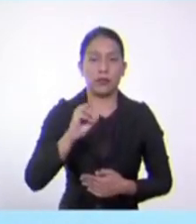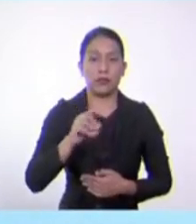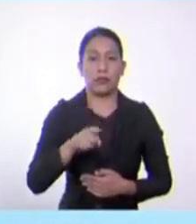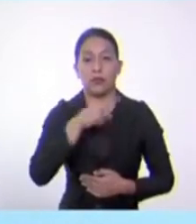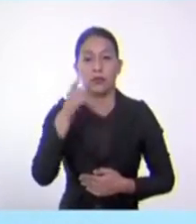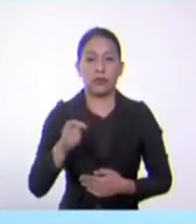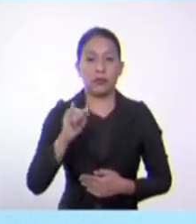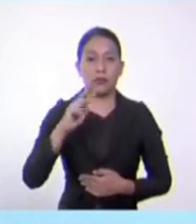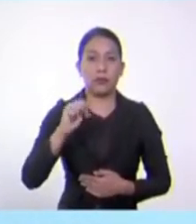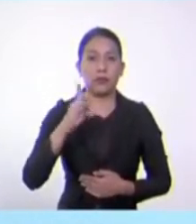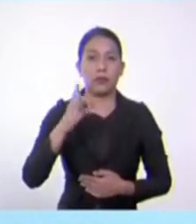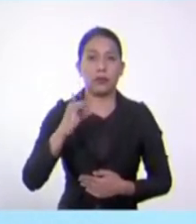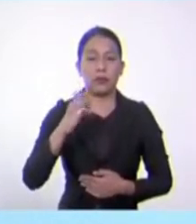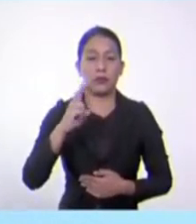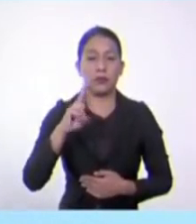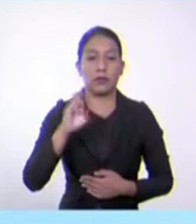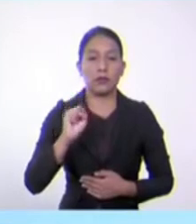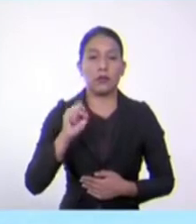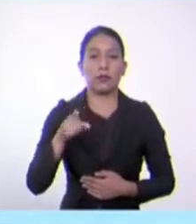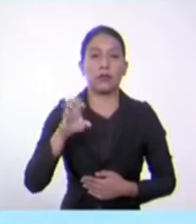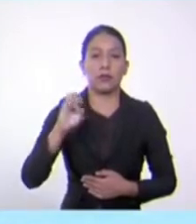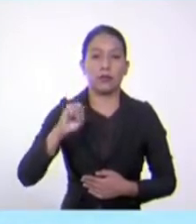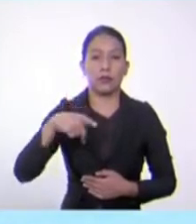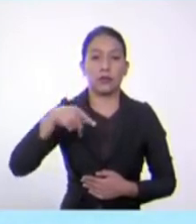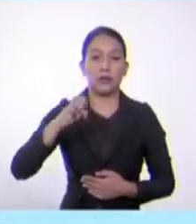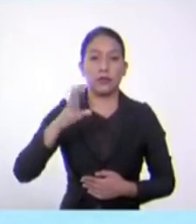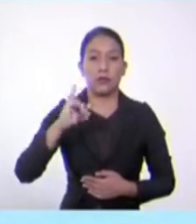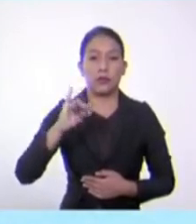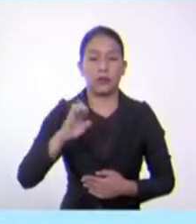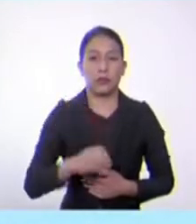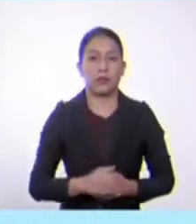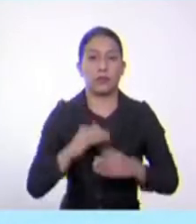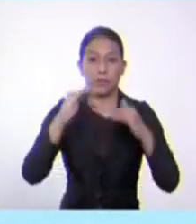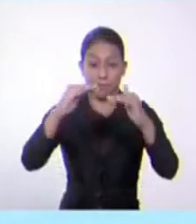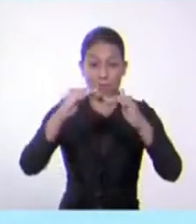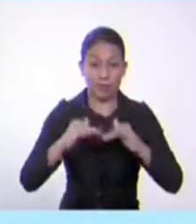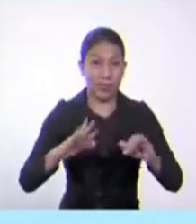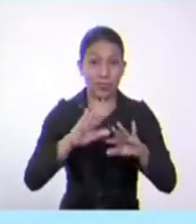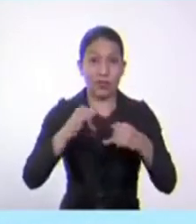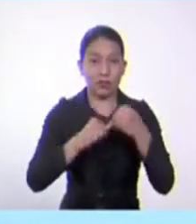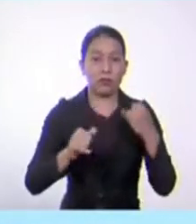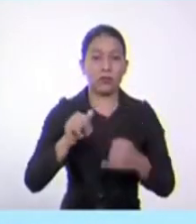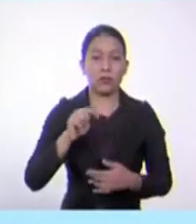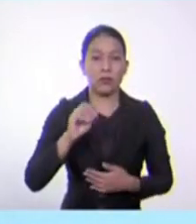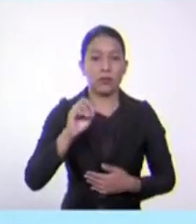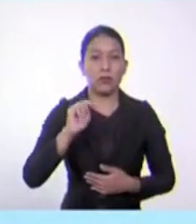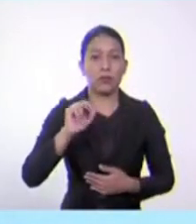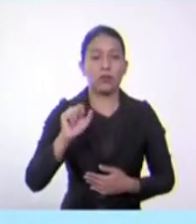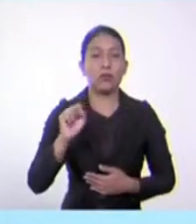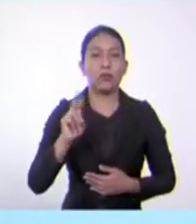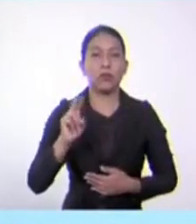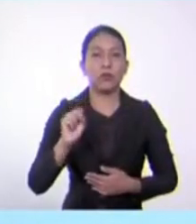Indicus la especie. Y al final, anona era el sustantivo.